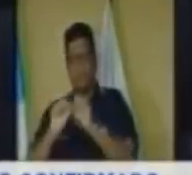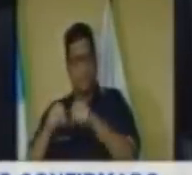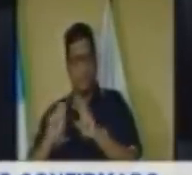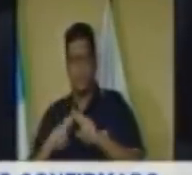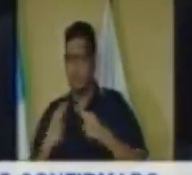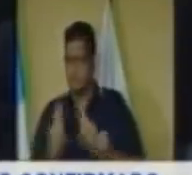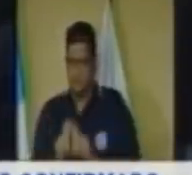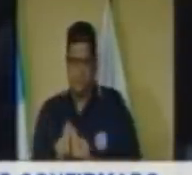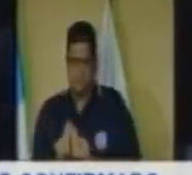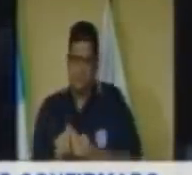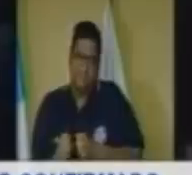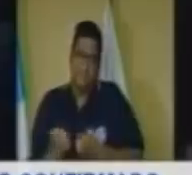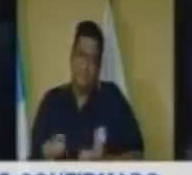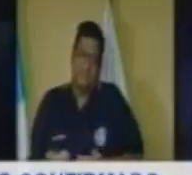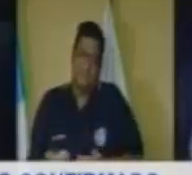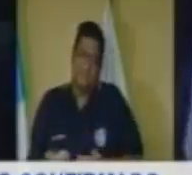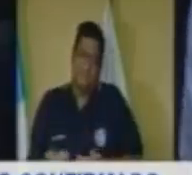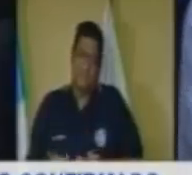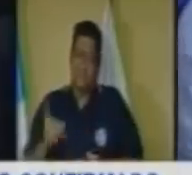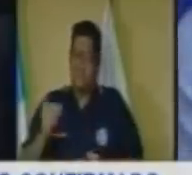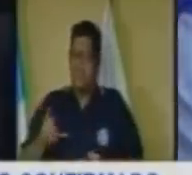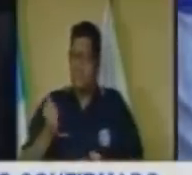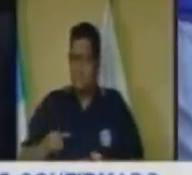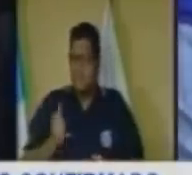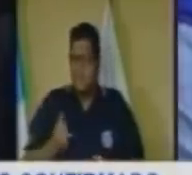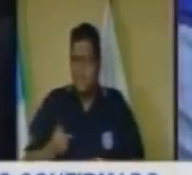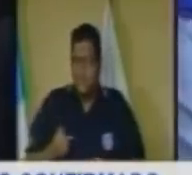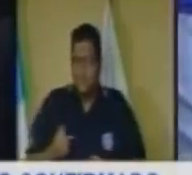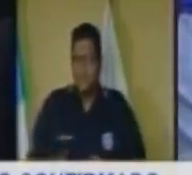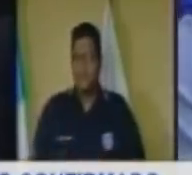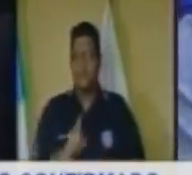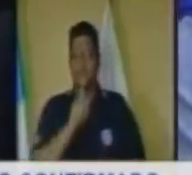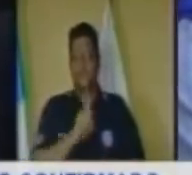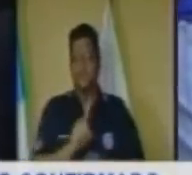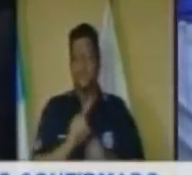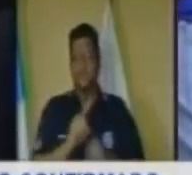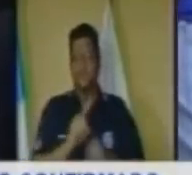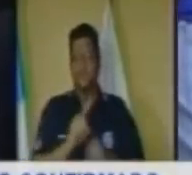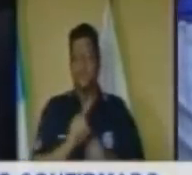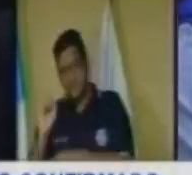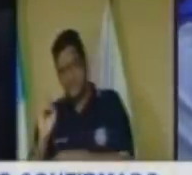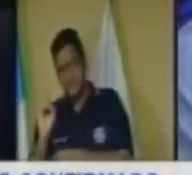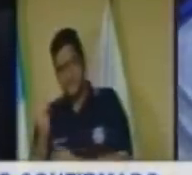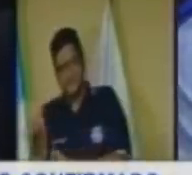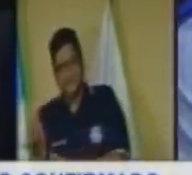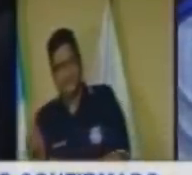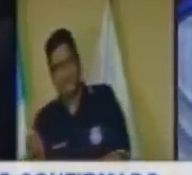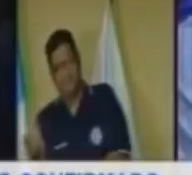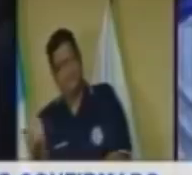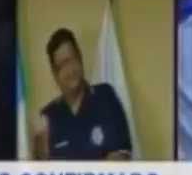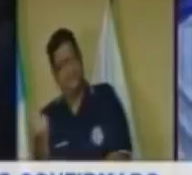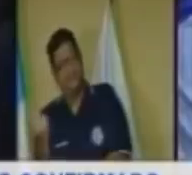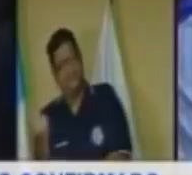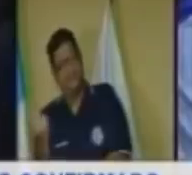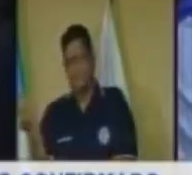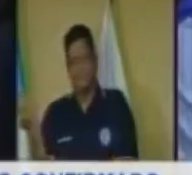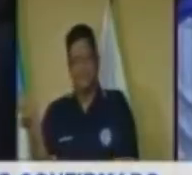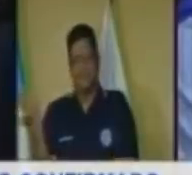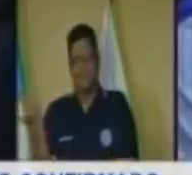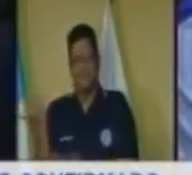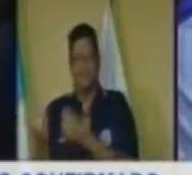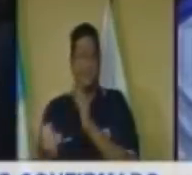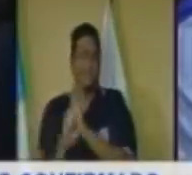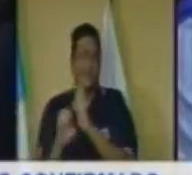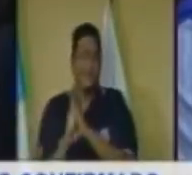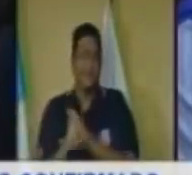saben, ellos son 160 diputados y van a tener una plenaria de